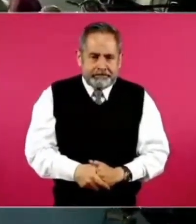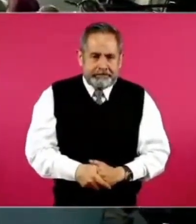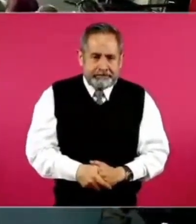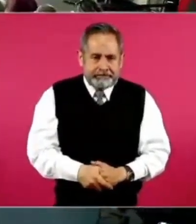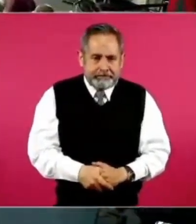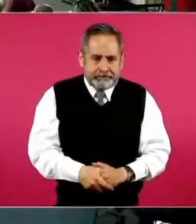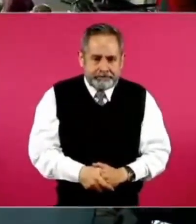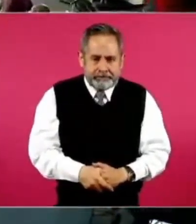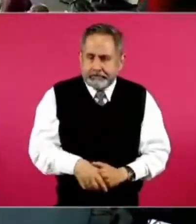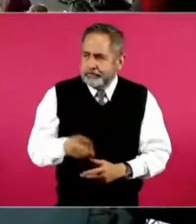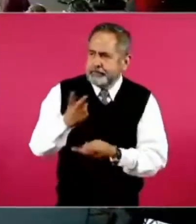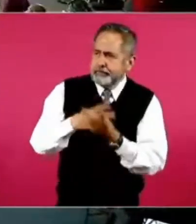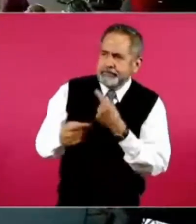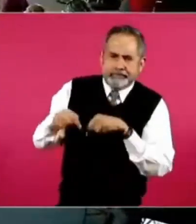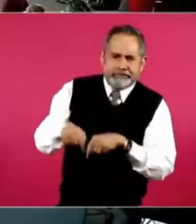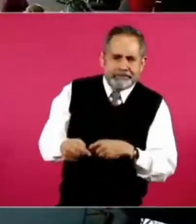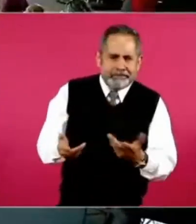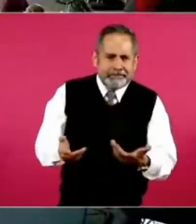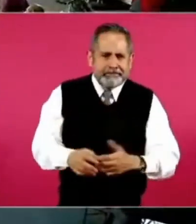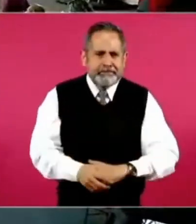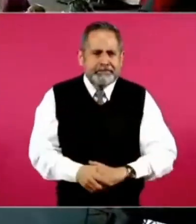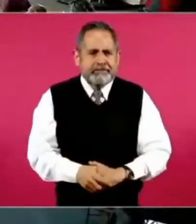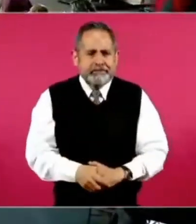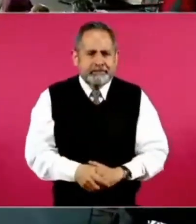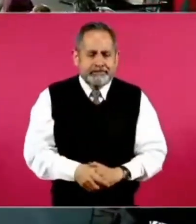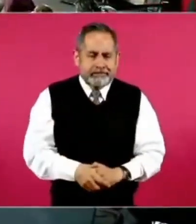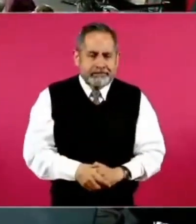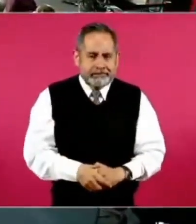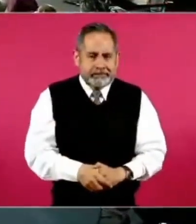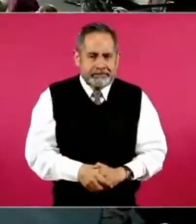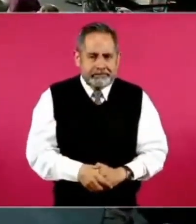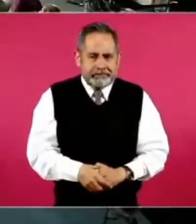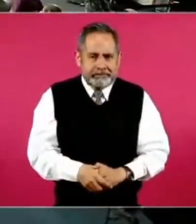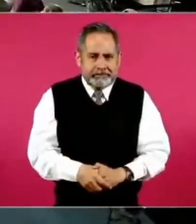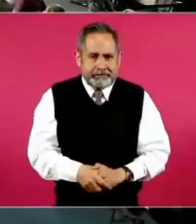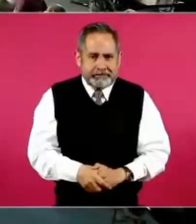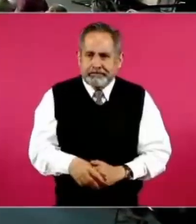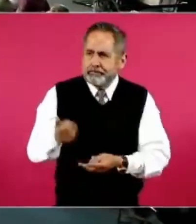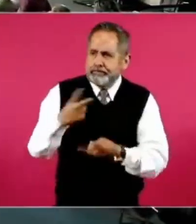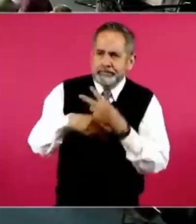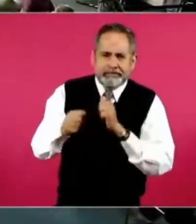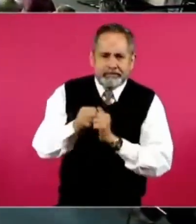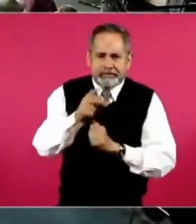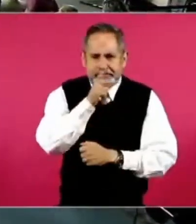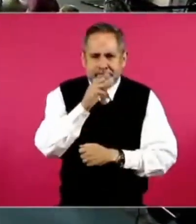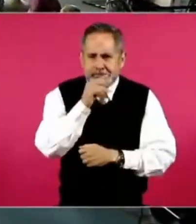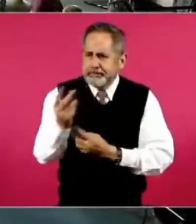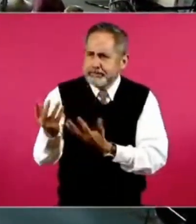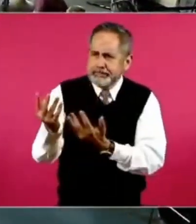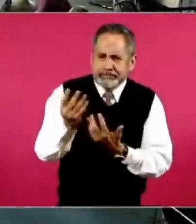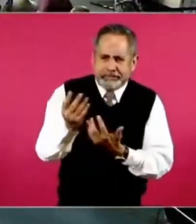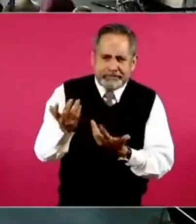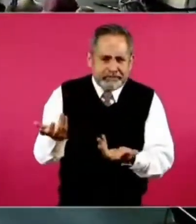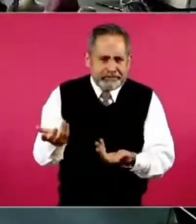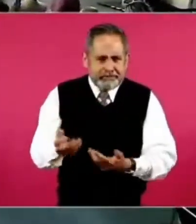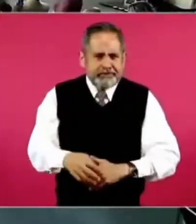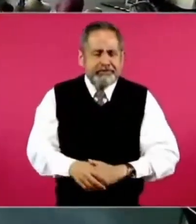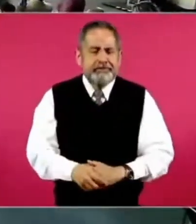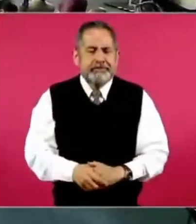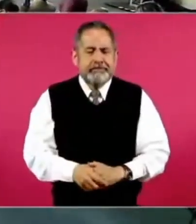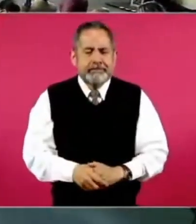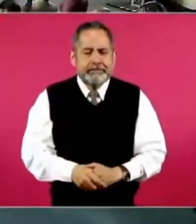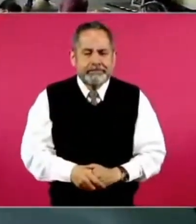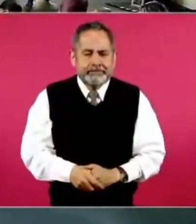aquí vienen, No, con usted a solas. Y aquí con vienen su con los trabajo. padres. Porque entonces podría